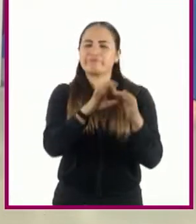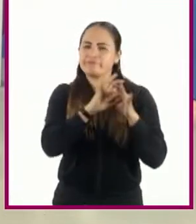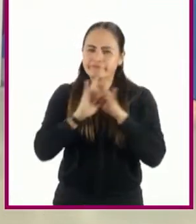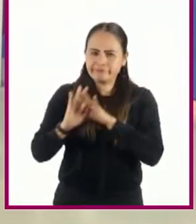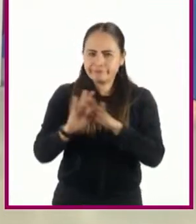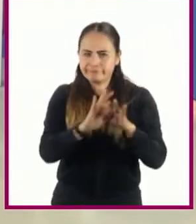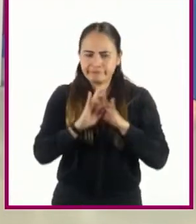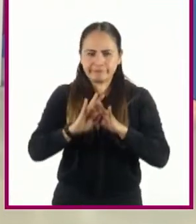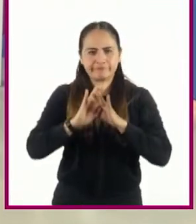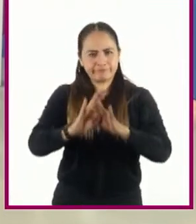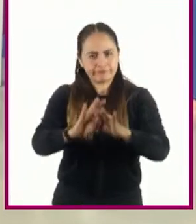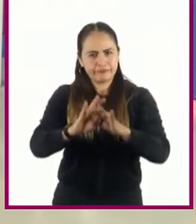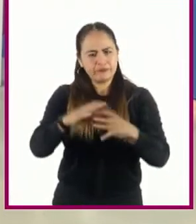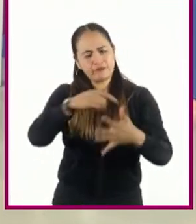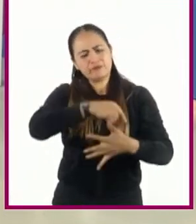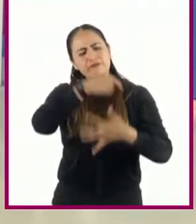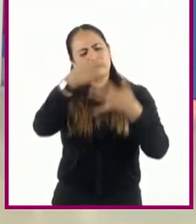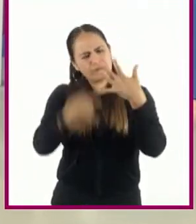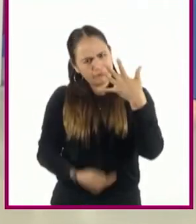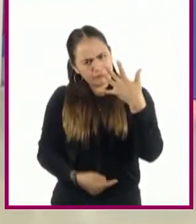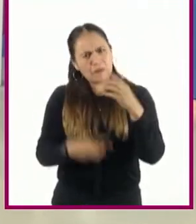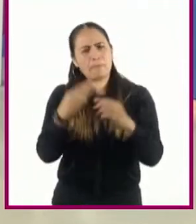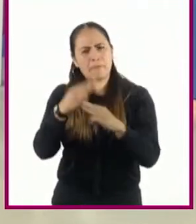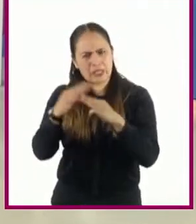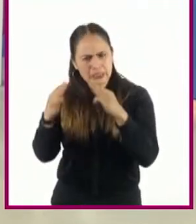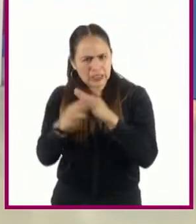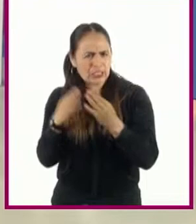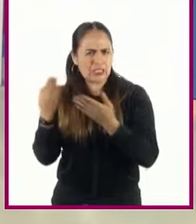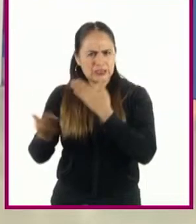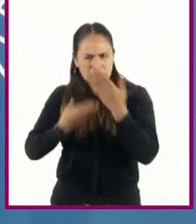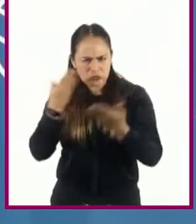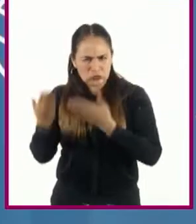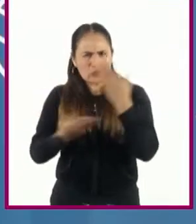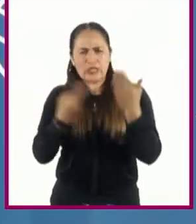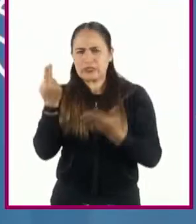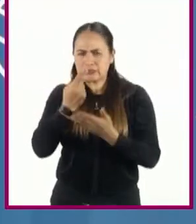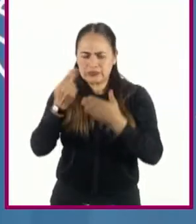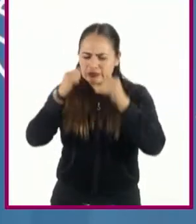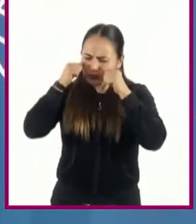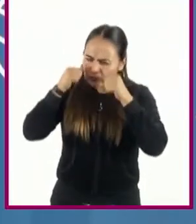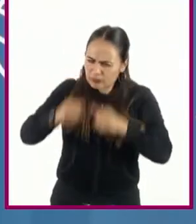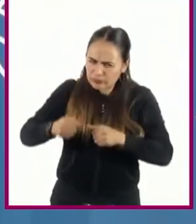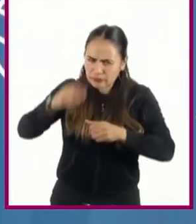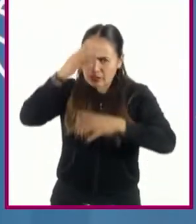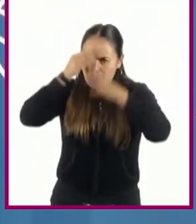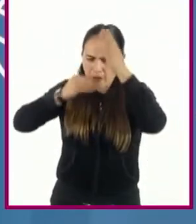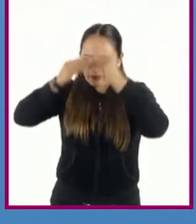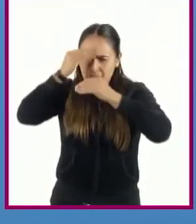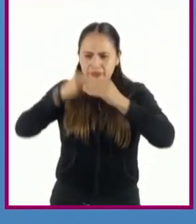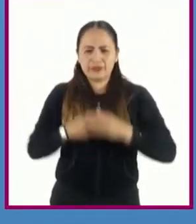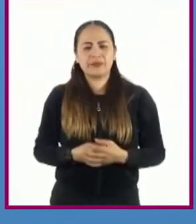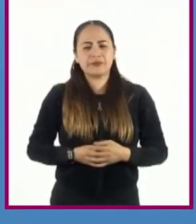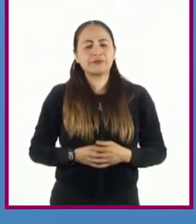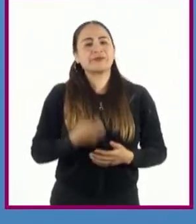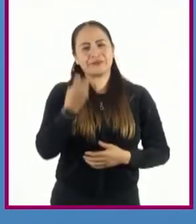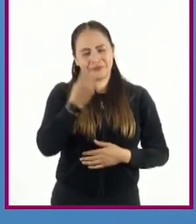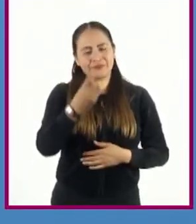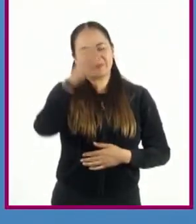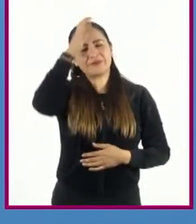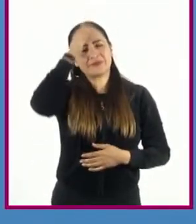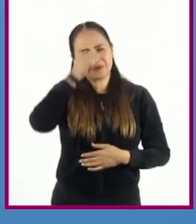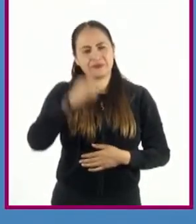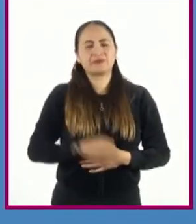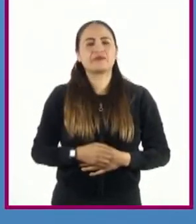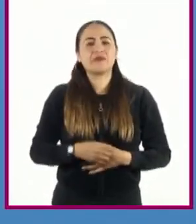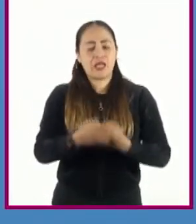de aspectos y asignaturas de estudio que debemos atender. Totalmente de acuerdo, Nadia. La educación para la